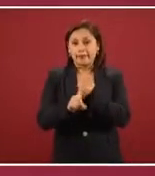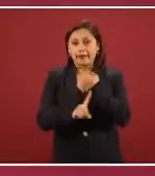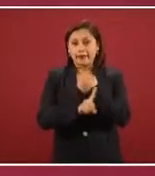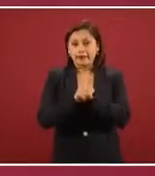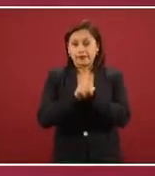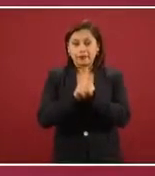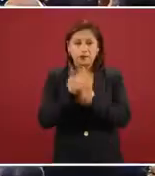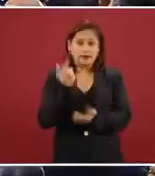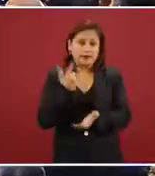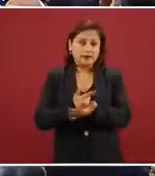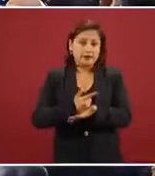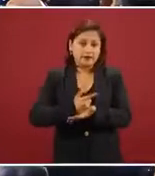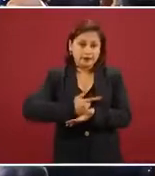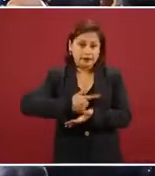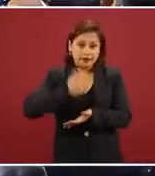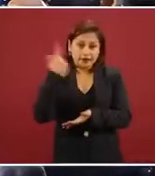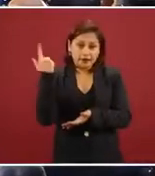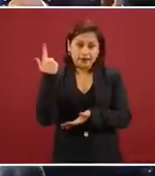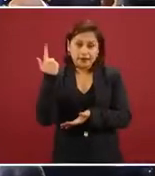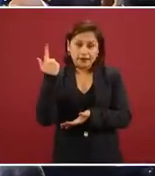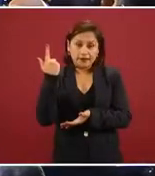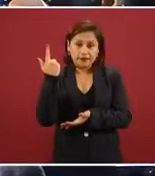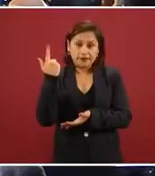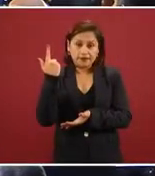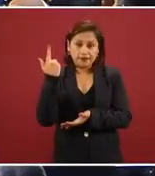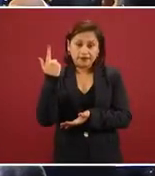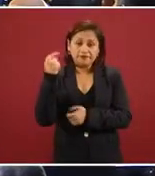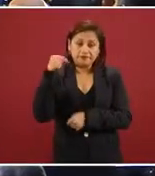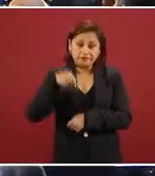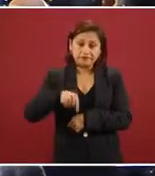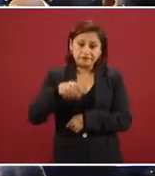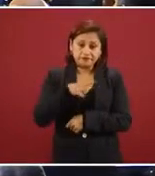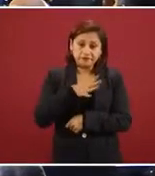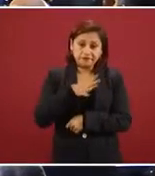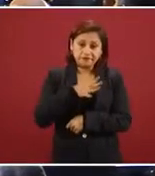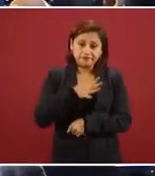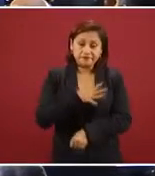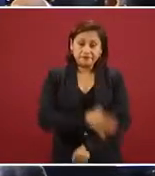graves que se tiene